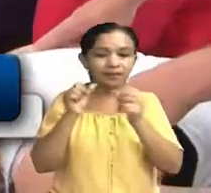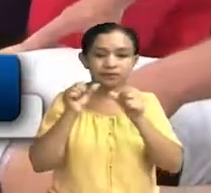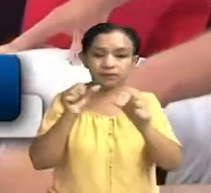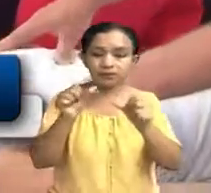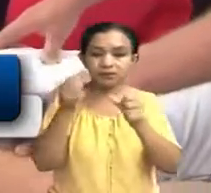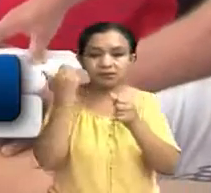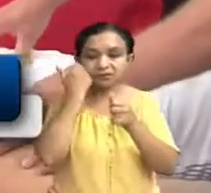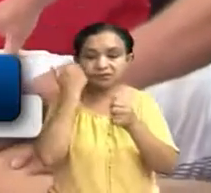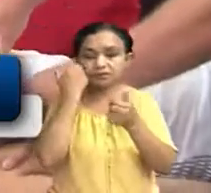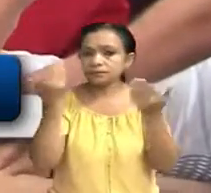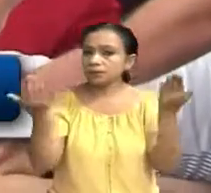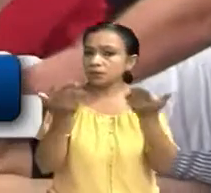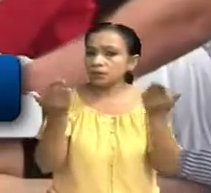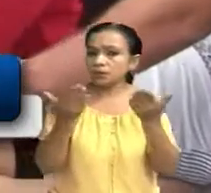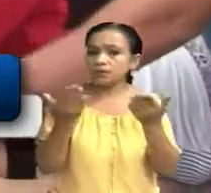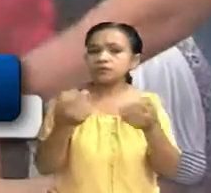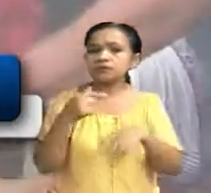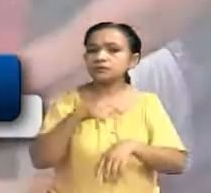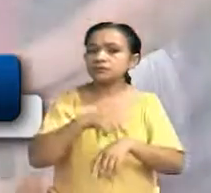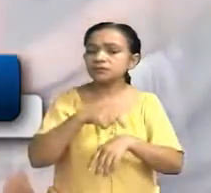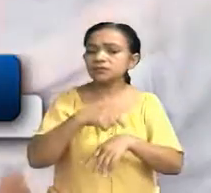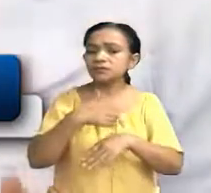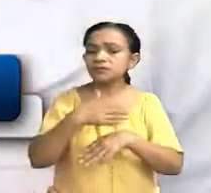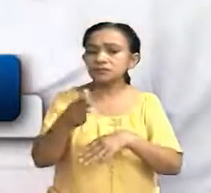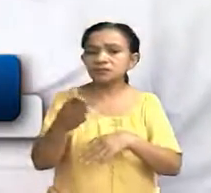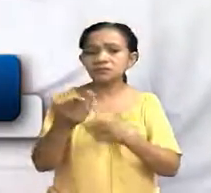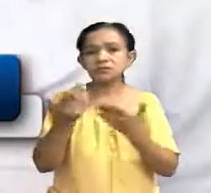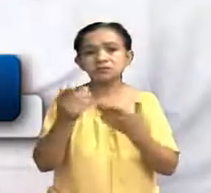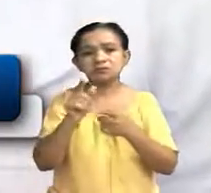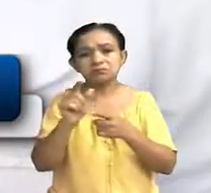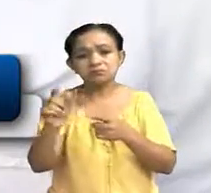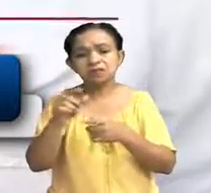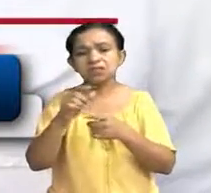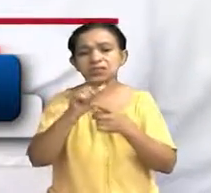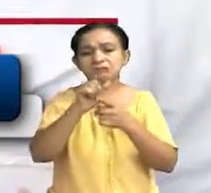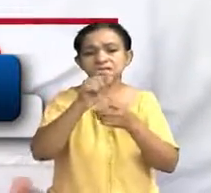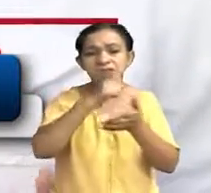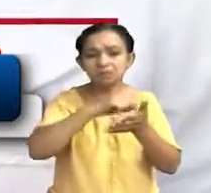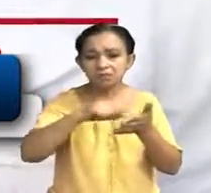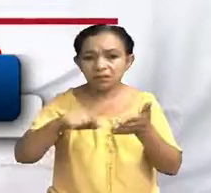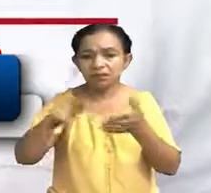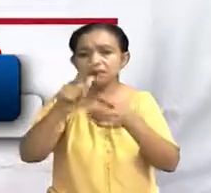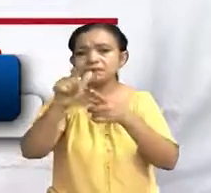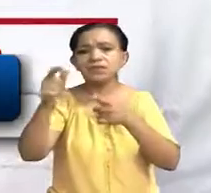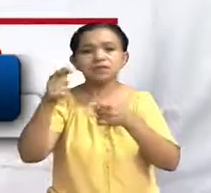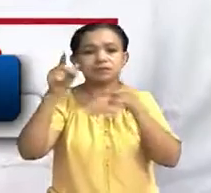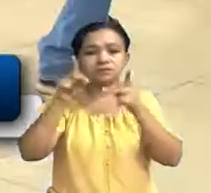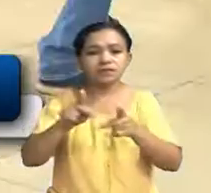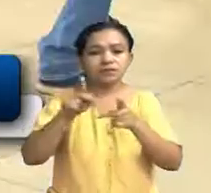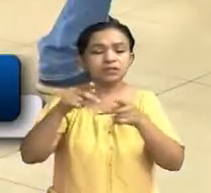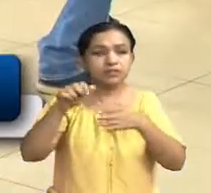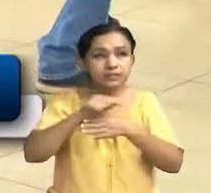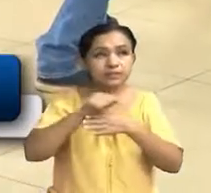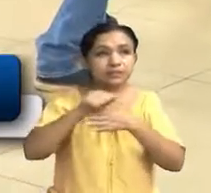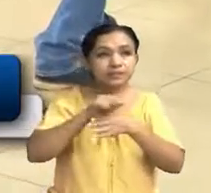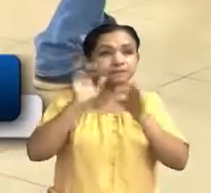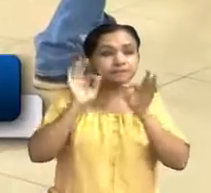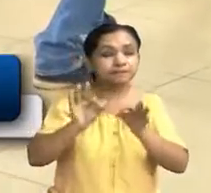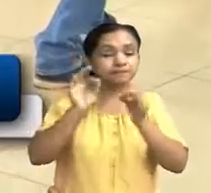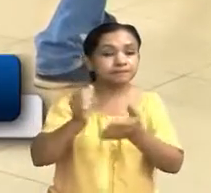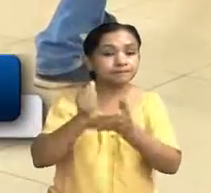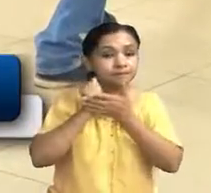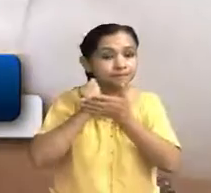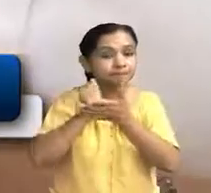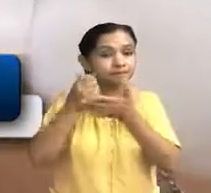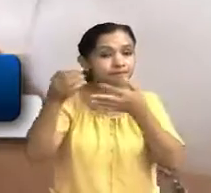de esta parálisis. ¿Cuál es el determinado tiempo? Es decir, ¿en cuántas semanas un paciente, siguiendo todas las terapias que ustedes le